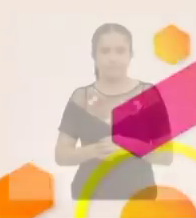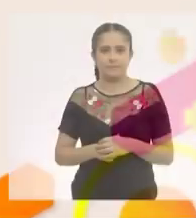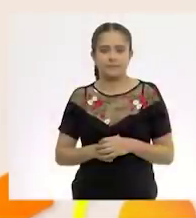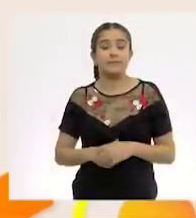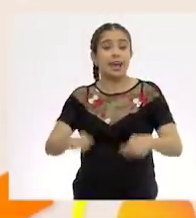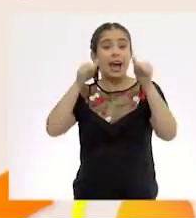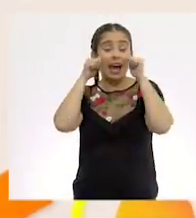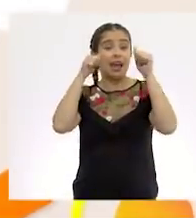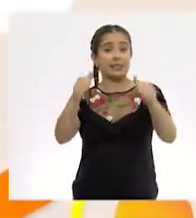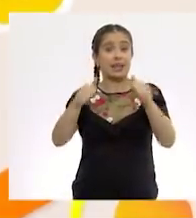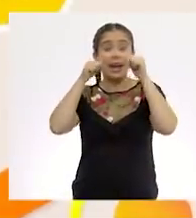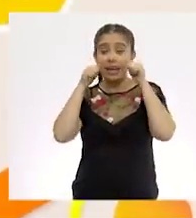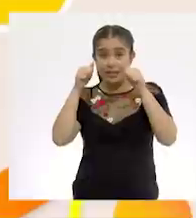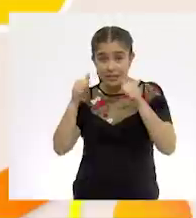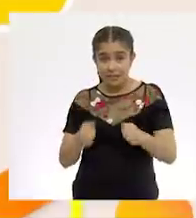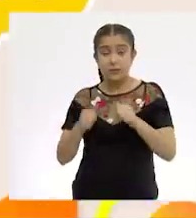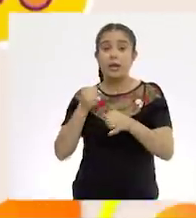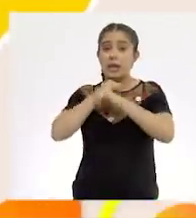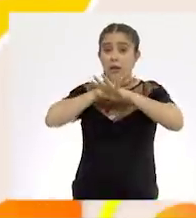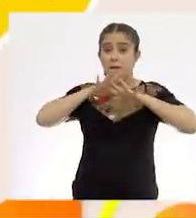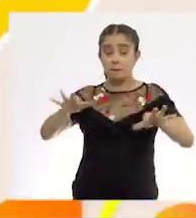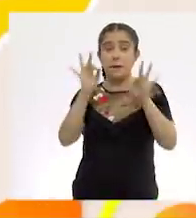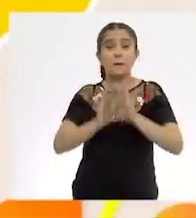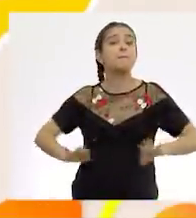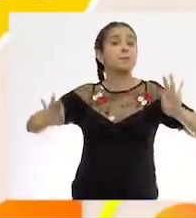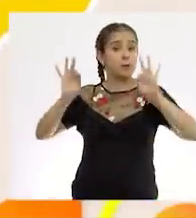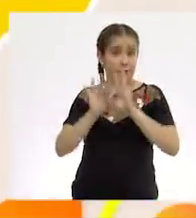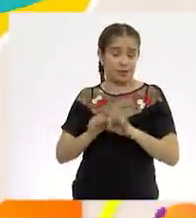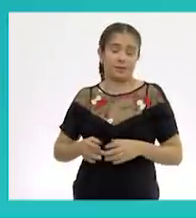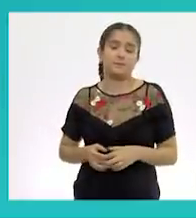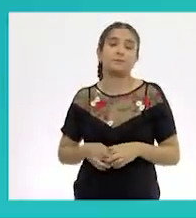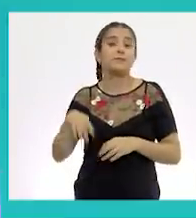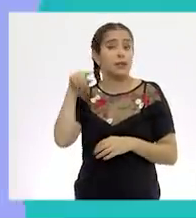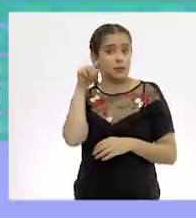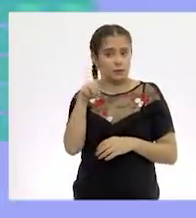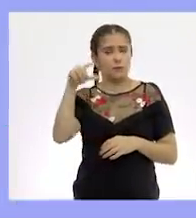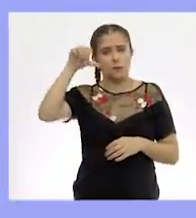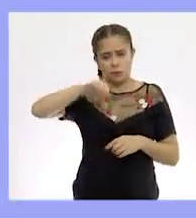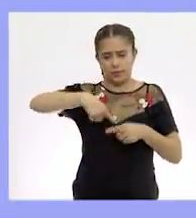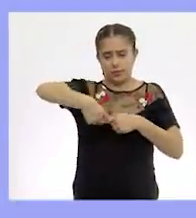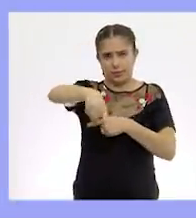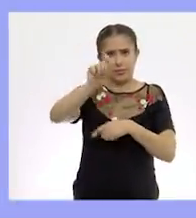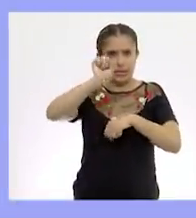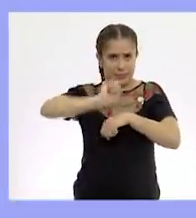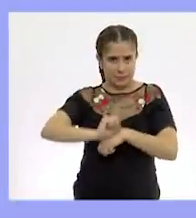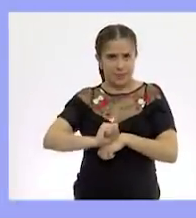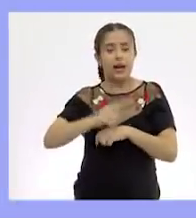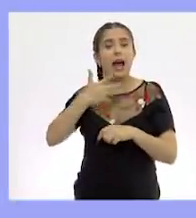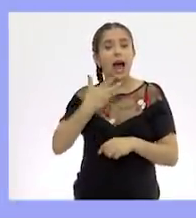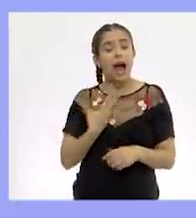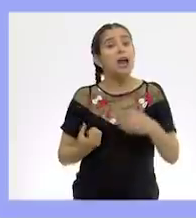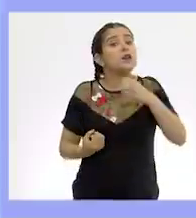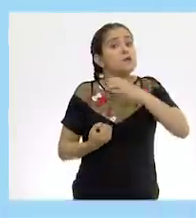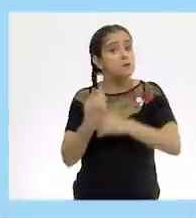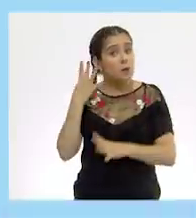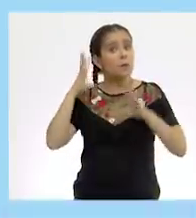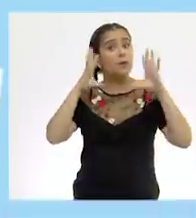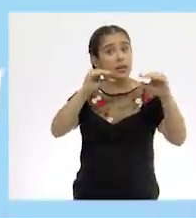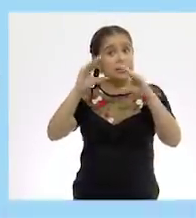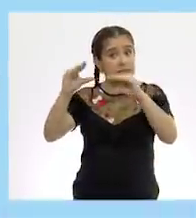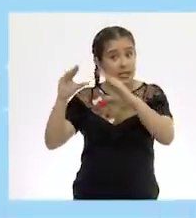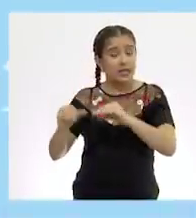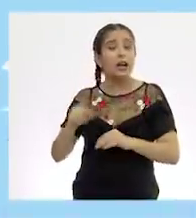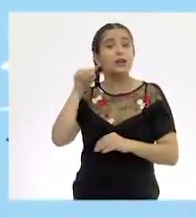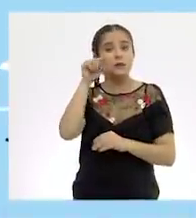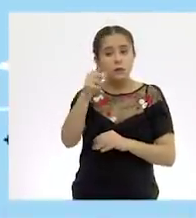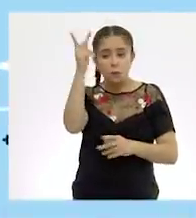Atención, atención. Información importante. Durante estas semanas tendremos un nuevo espacio en donde aprenderemos